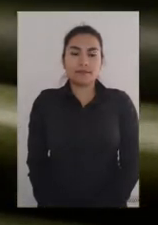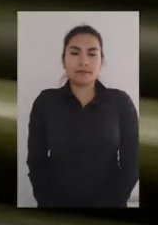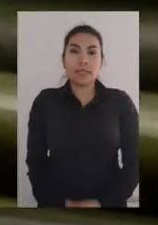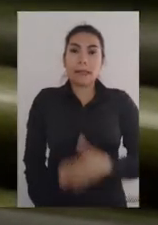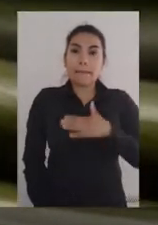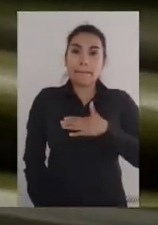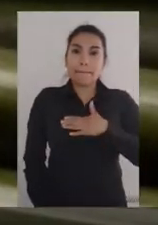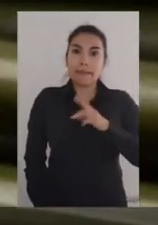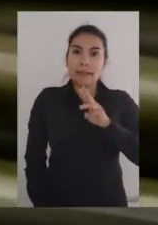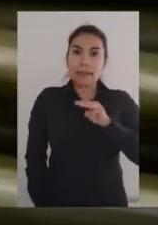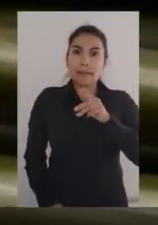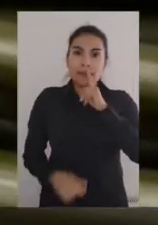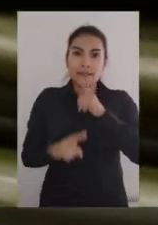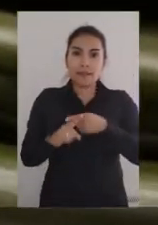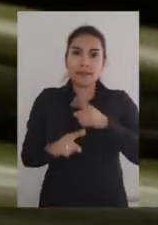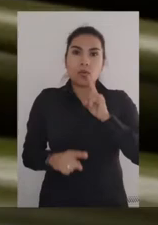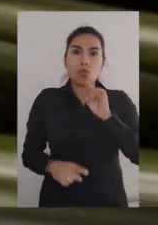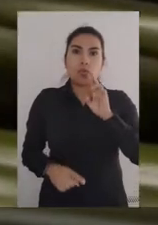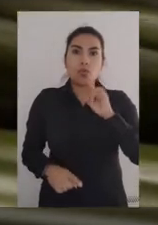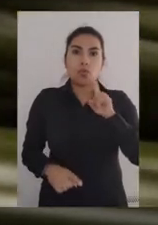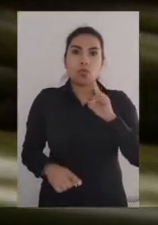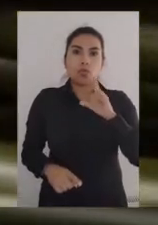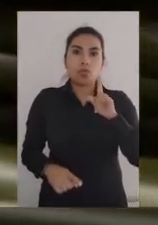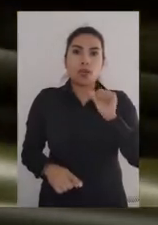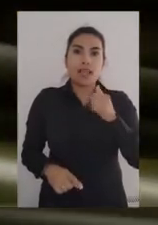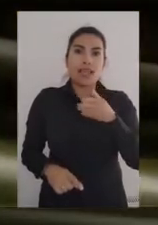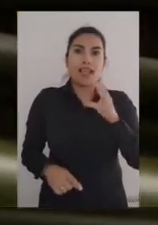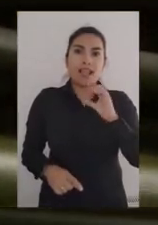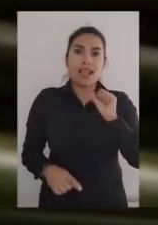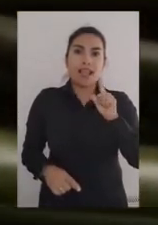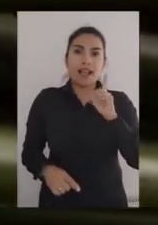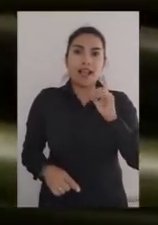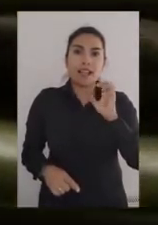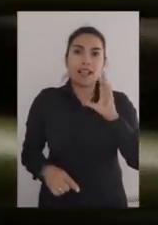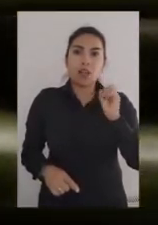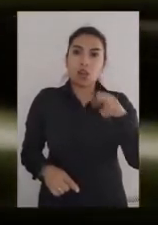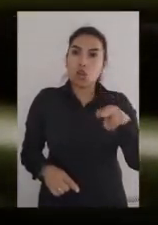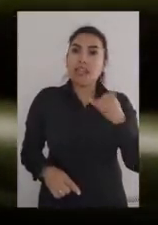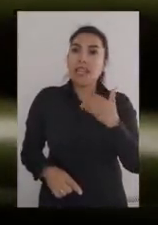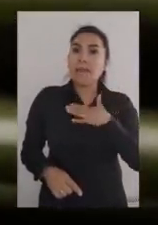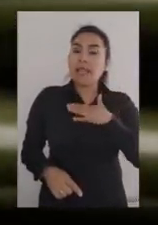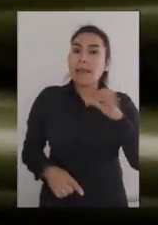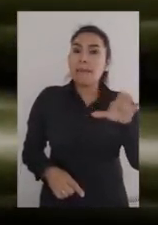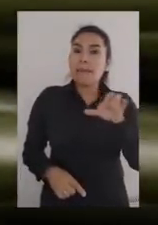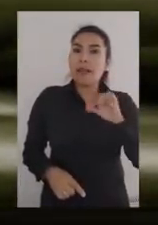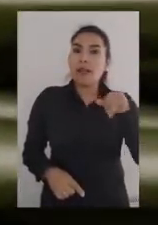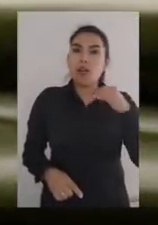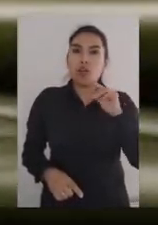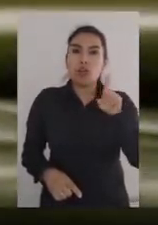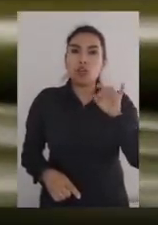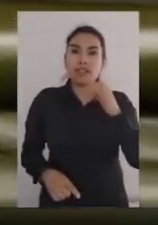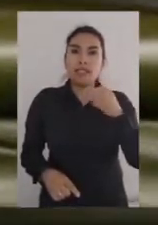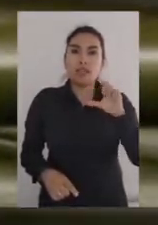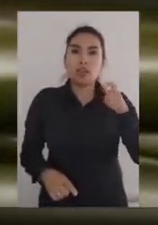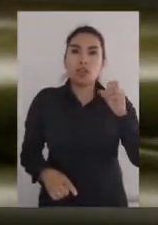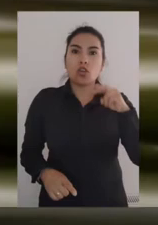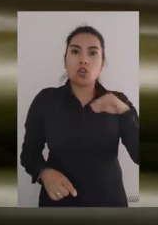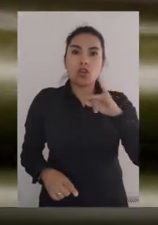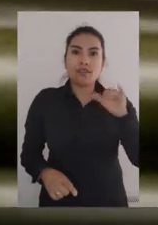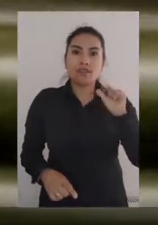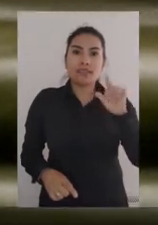mi madre se llama úrsula calderón y mi papá josé gonzález